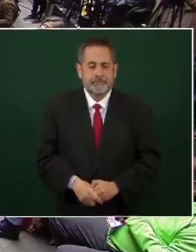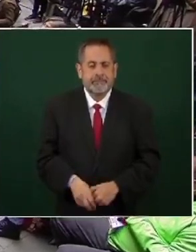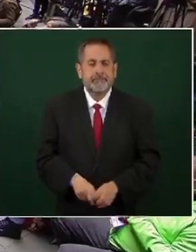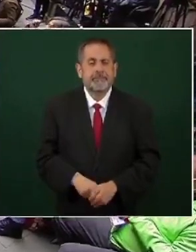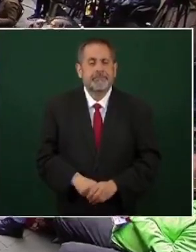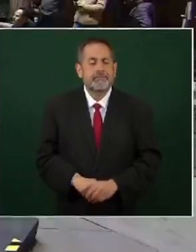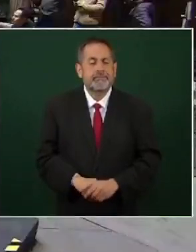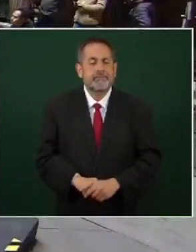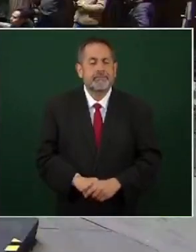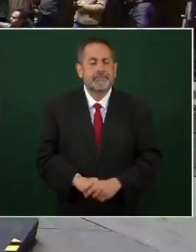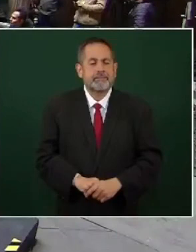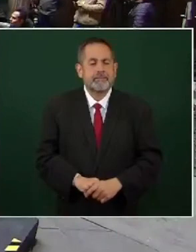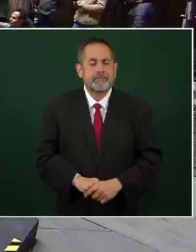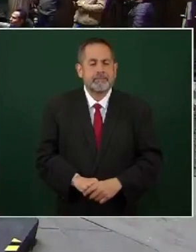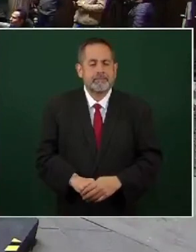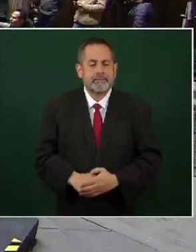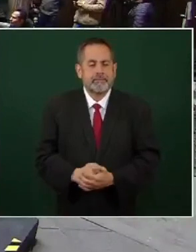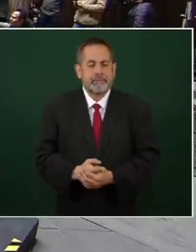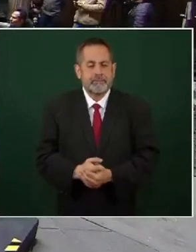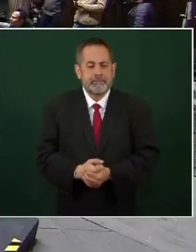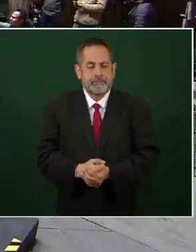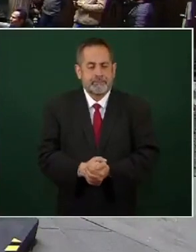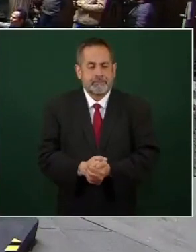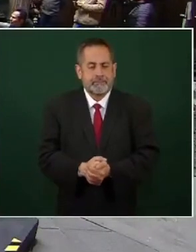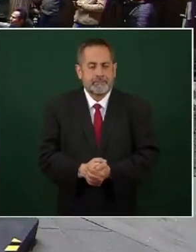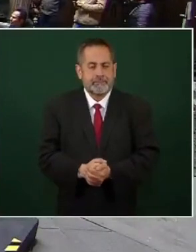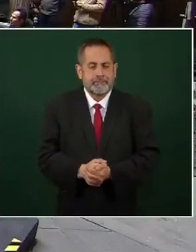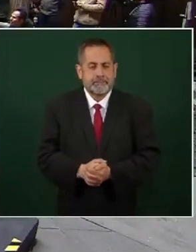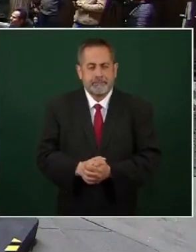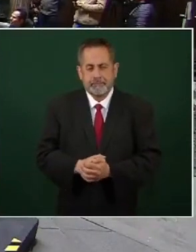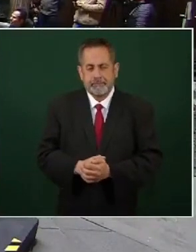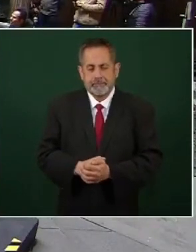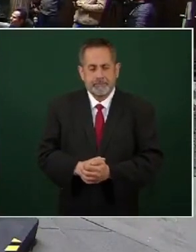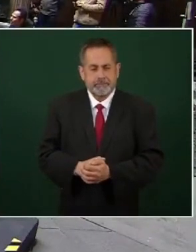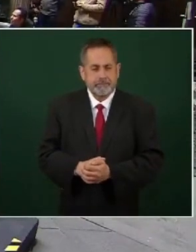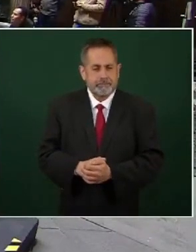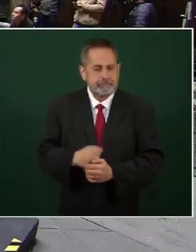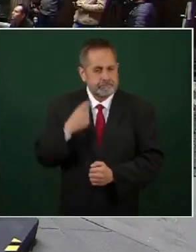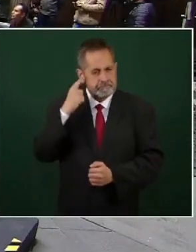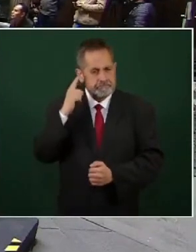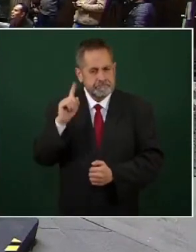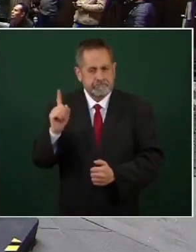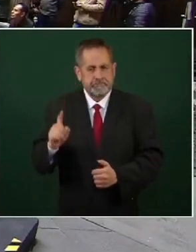Sí, y también, si puede explicar, aunque le corresponde